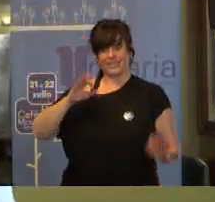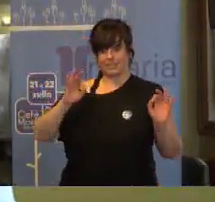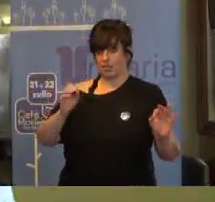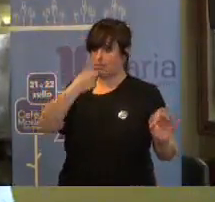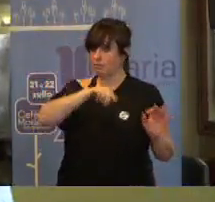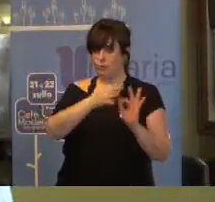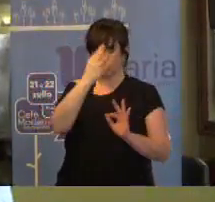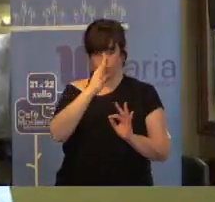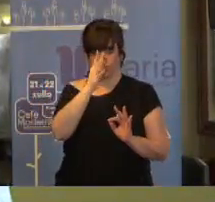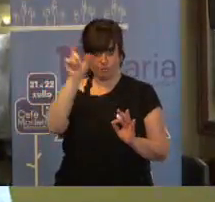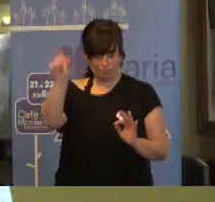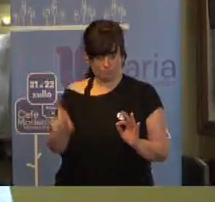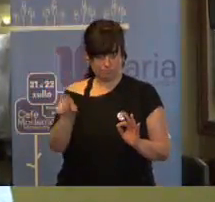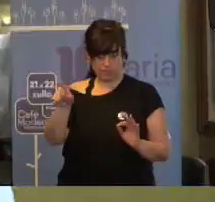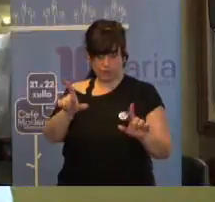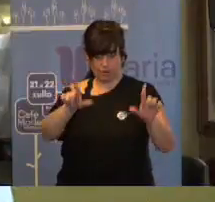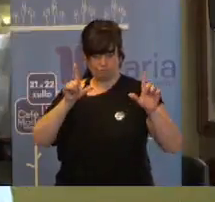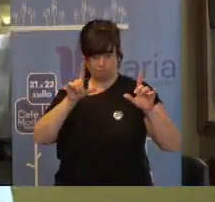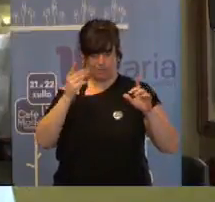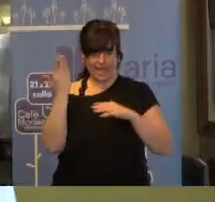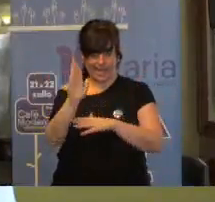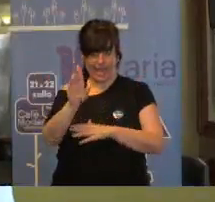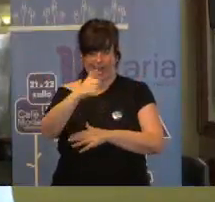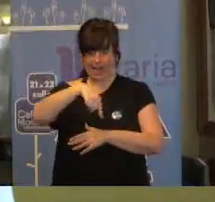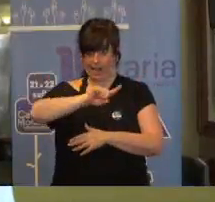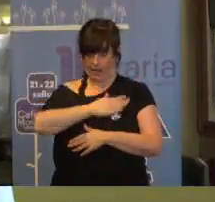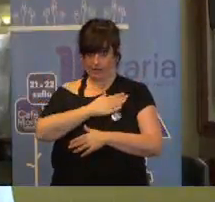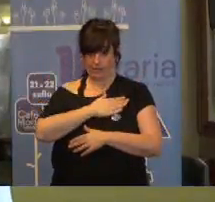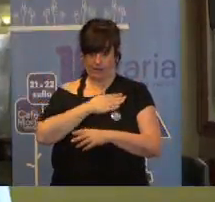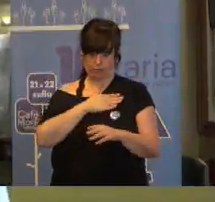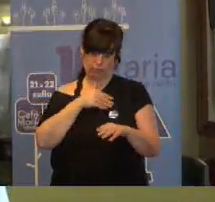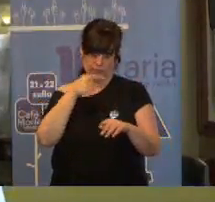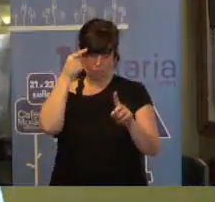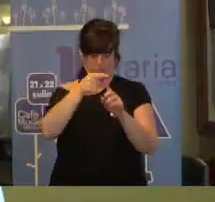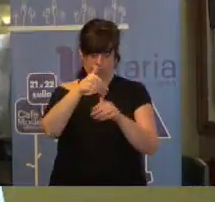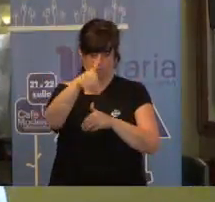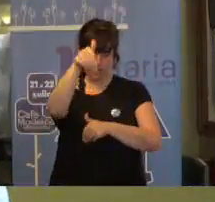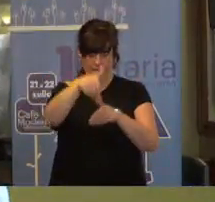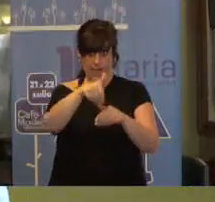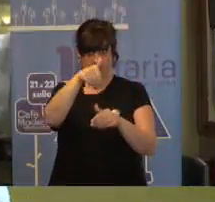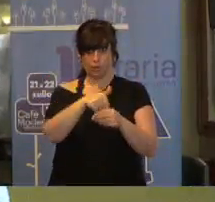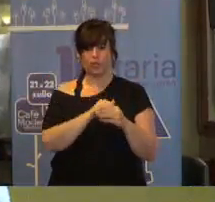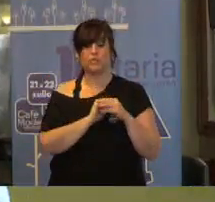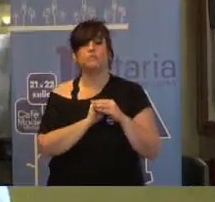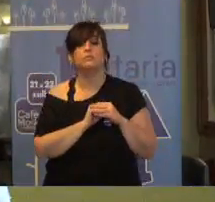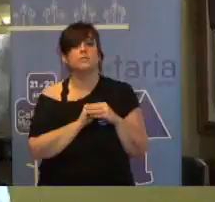Rei como cabeza, como o noso candidato ás eleccións municipais,